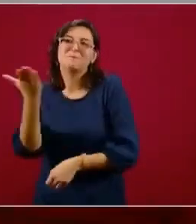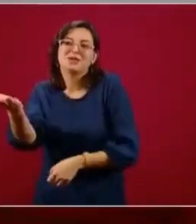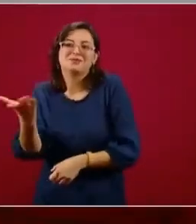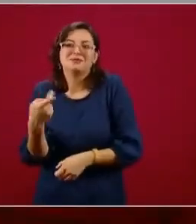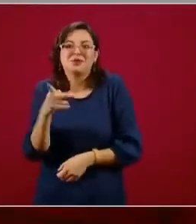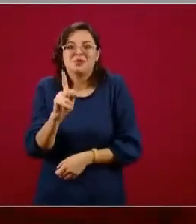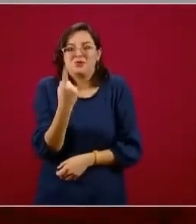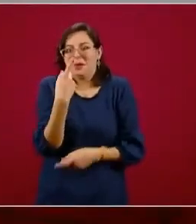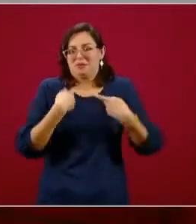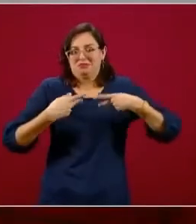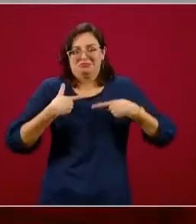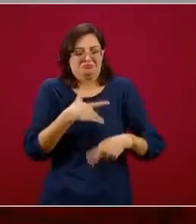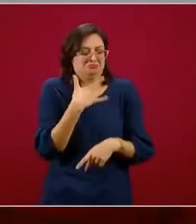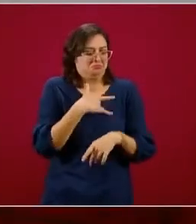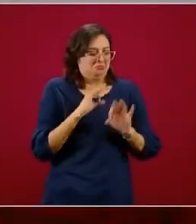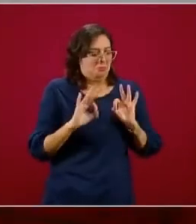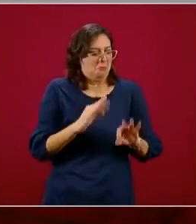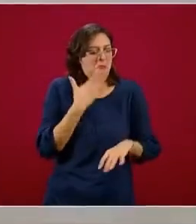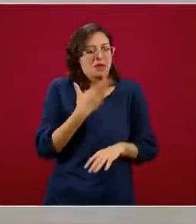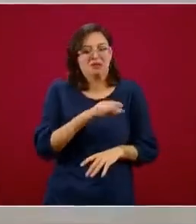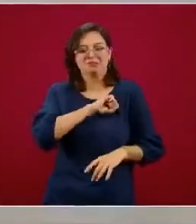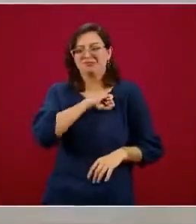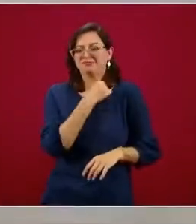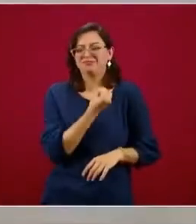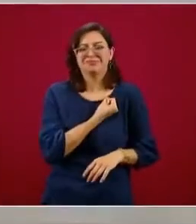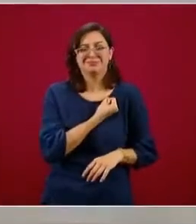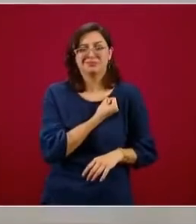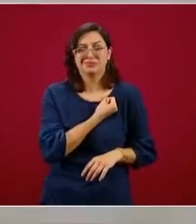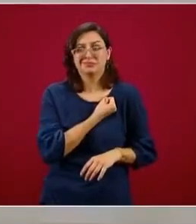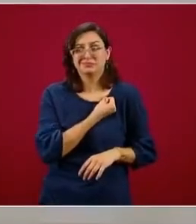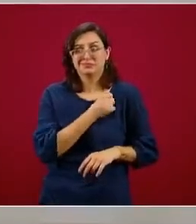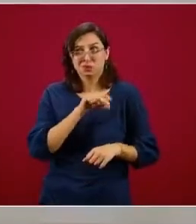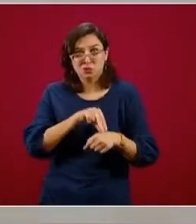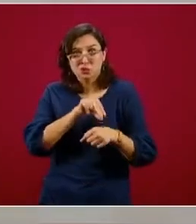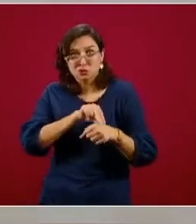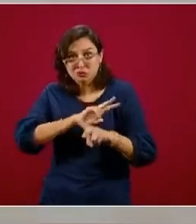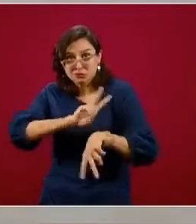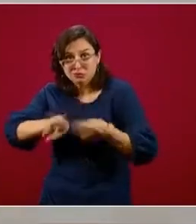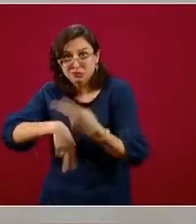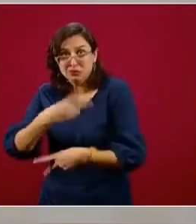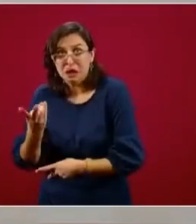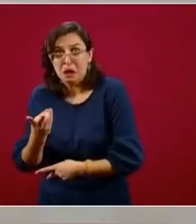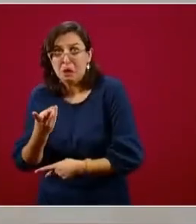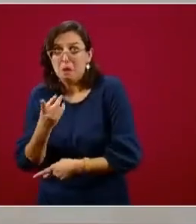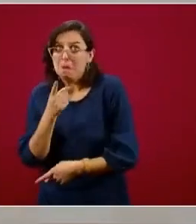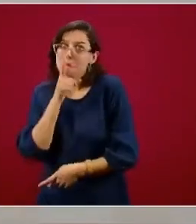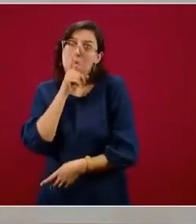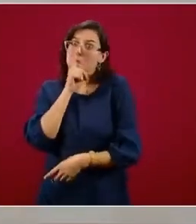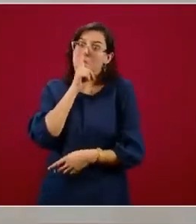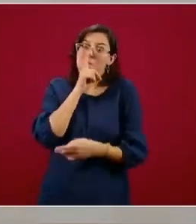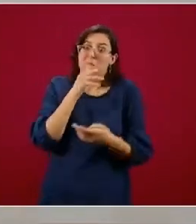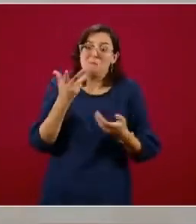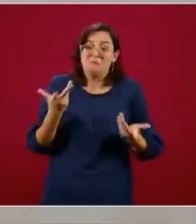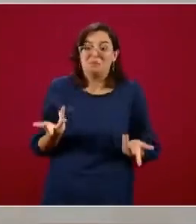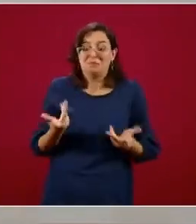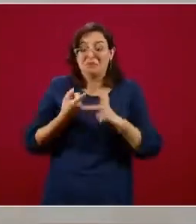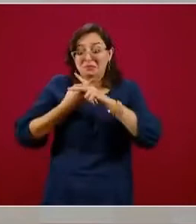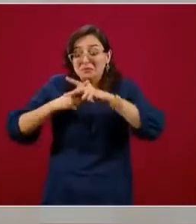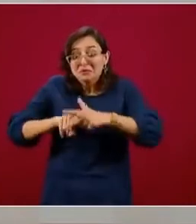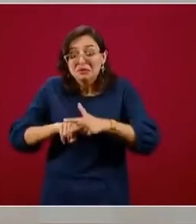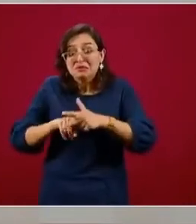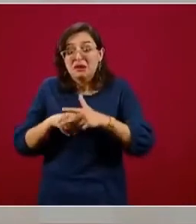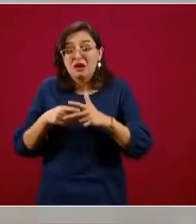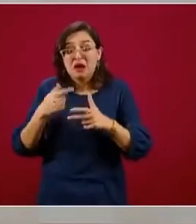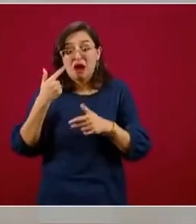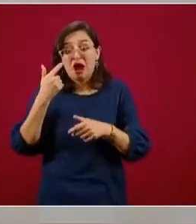persona asintomática normalmente no va a tener esa necesidad de ir y demandar atención médica y por lo tanto iniciar un protocolo